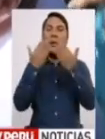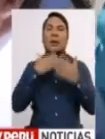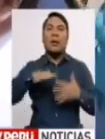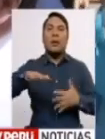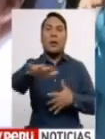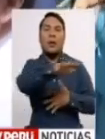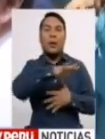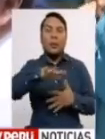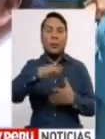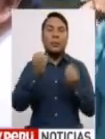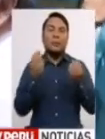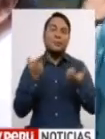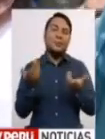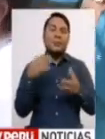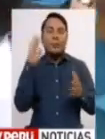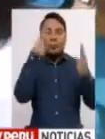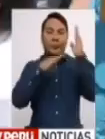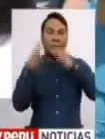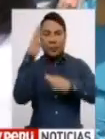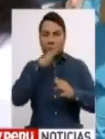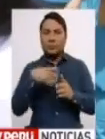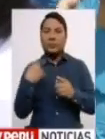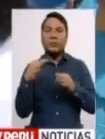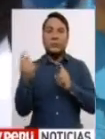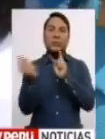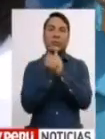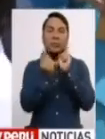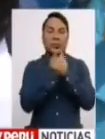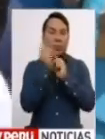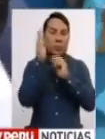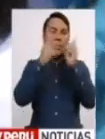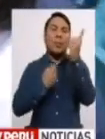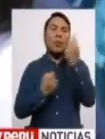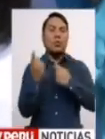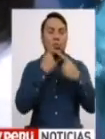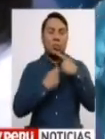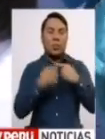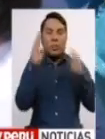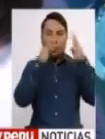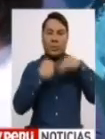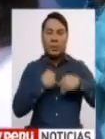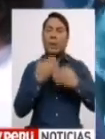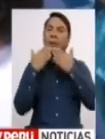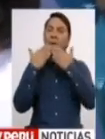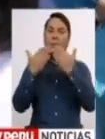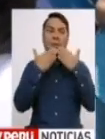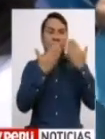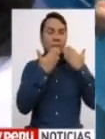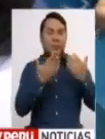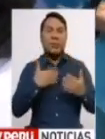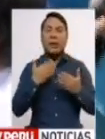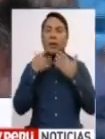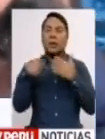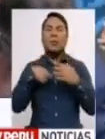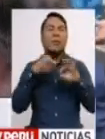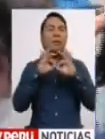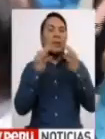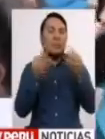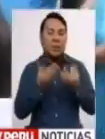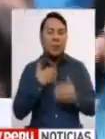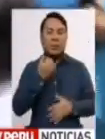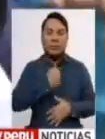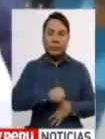todos, que han tenido gran preocupación por mí. Debo ser reiterativo a mi familia, a mis hijos en